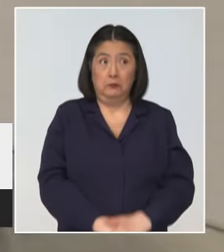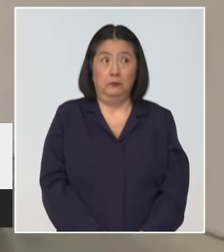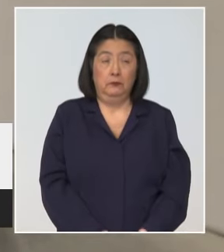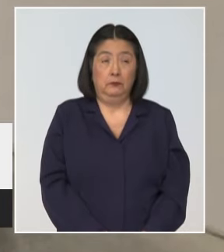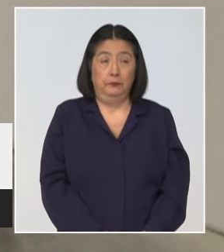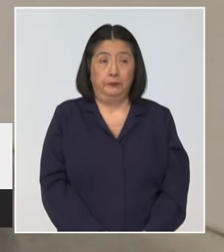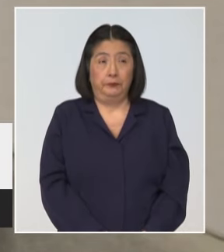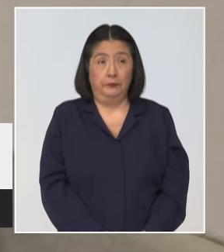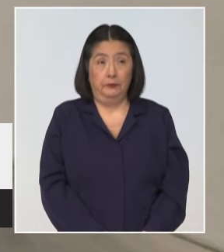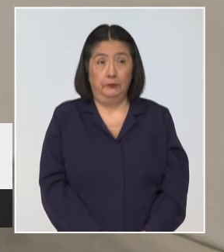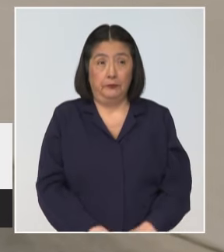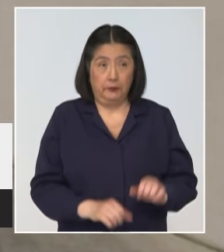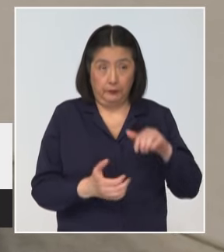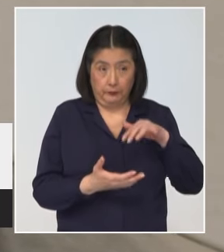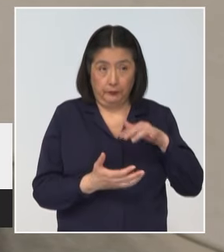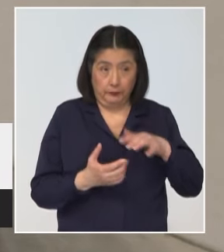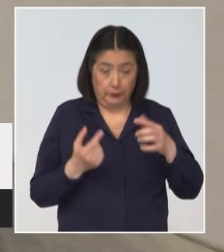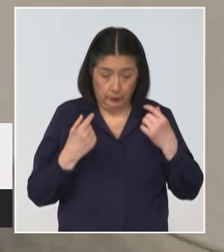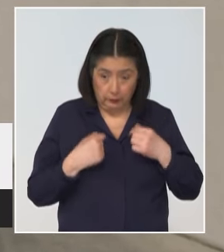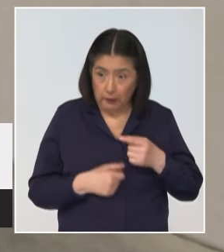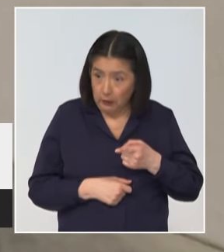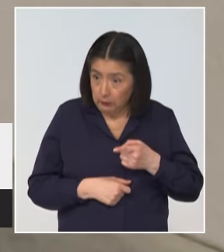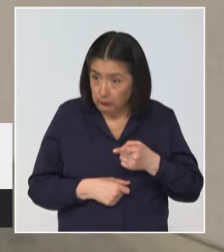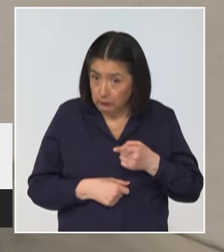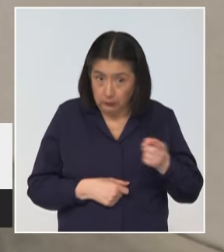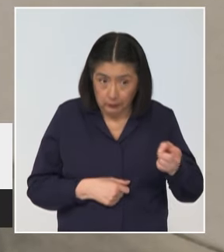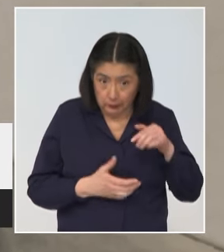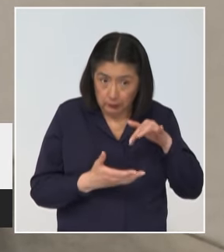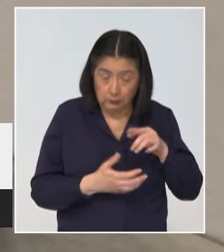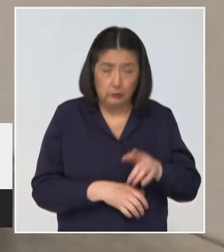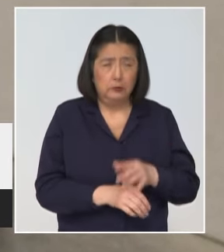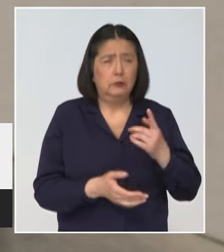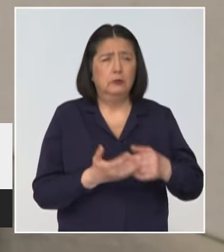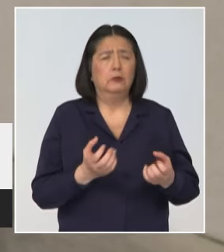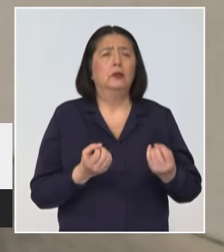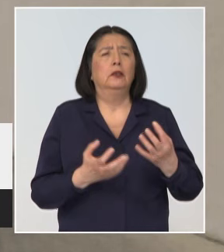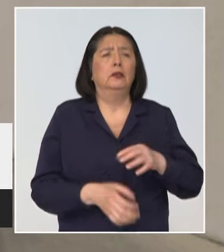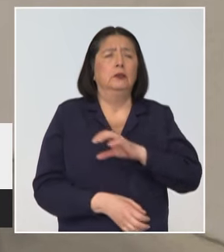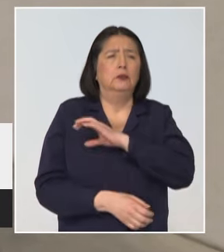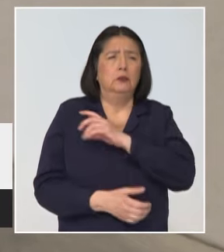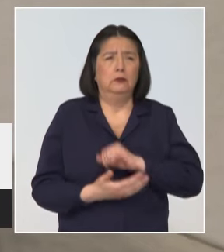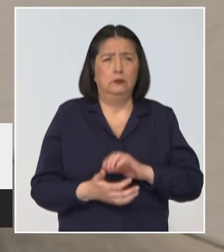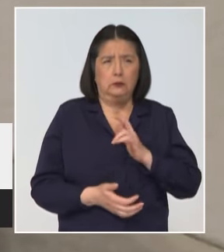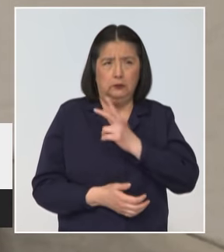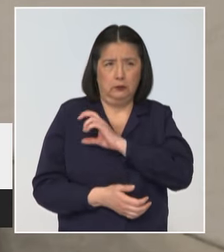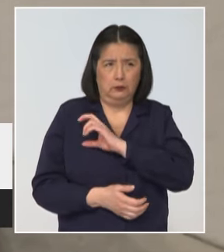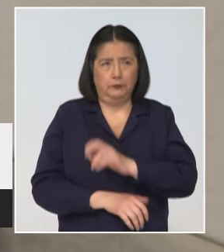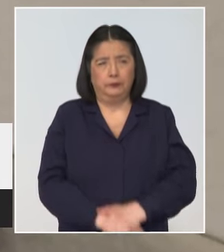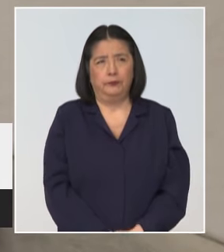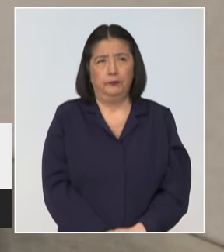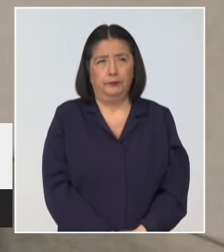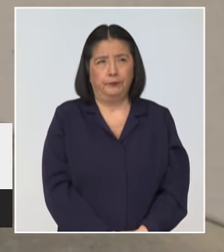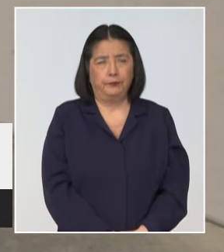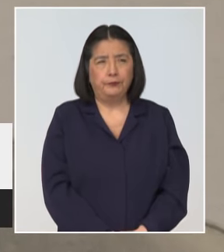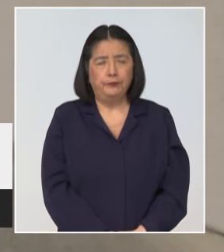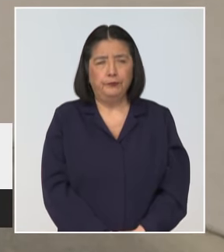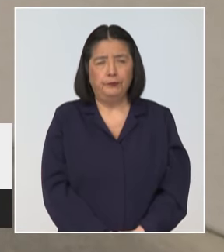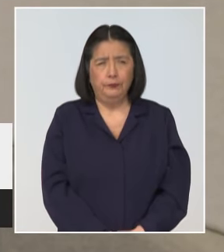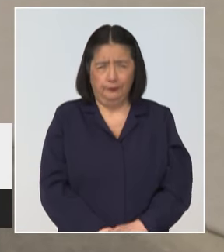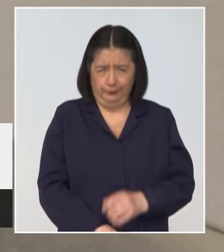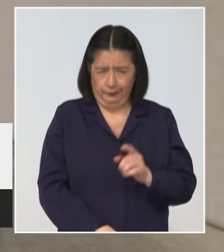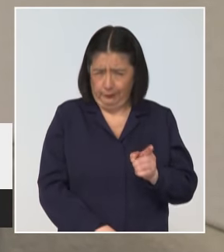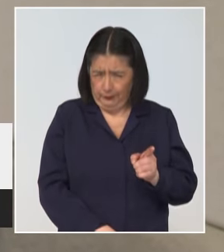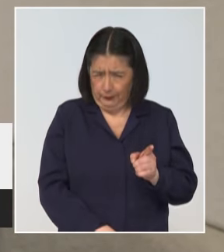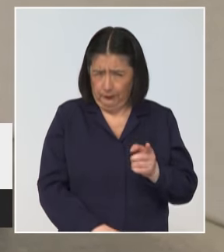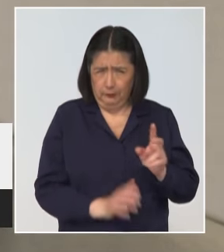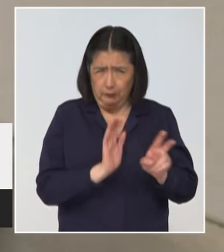abogado. ¿Derecho estás estudiando? Sí, man. ¿Qué siglo vas? Tercer siglo. ¿Tercer siglo? ¿Tú no estás en el